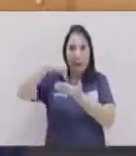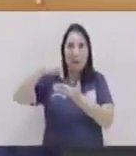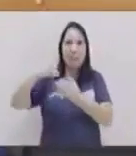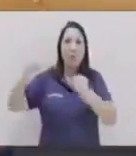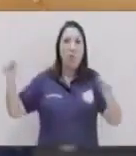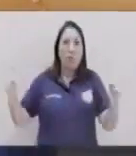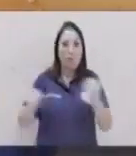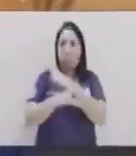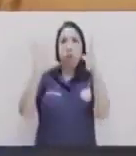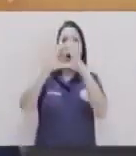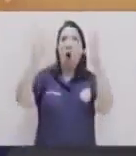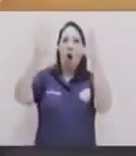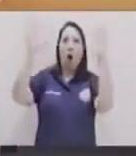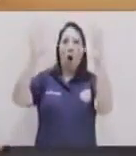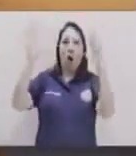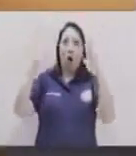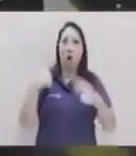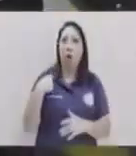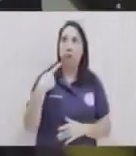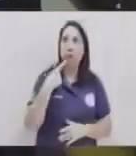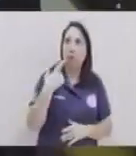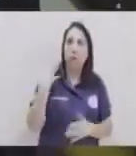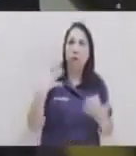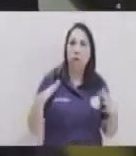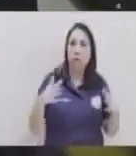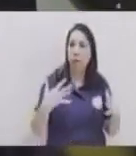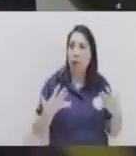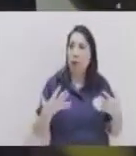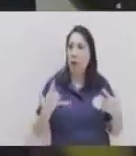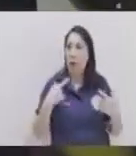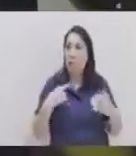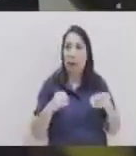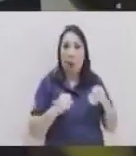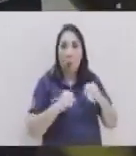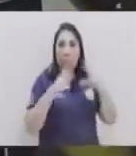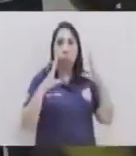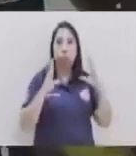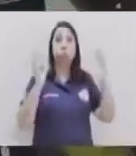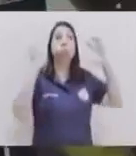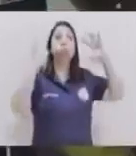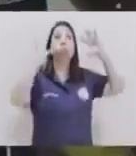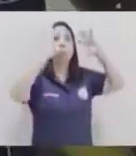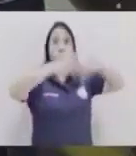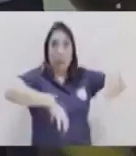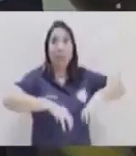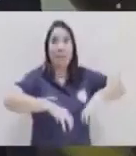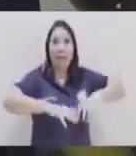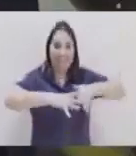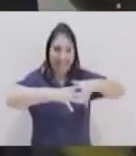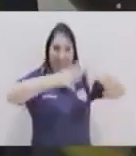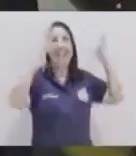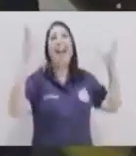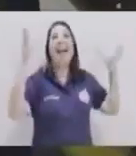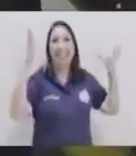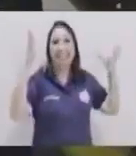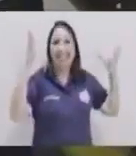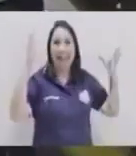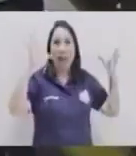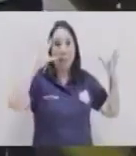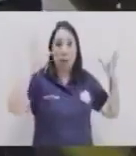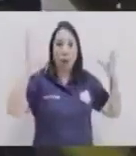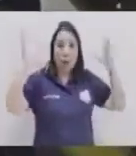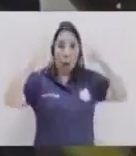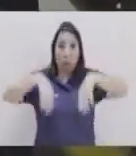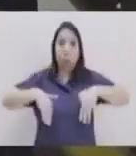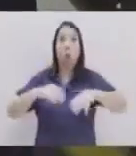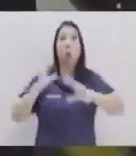Por unos químicos que tenían en unas bodegas. Es un desastre. Eso es un desastre porque la cantidad